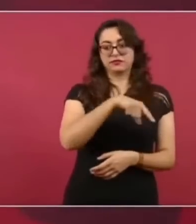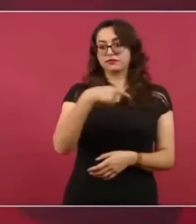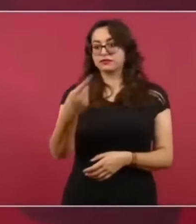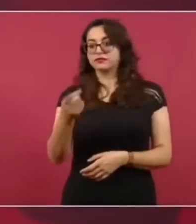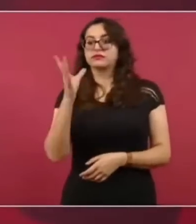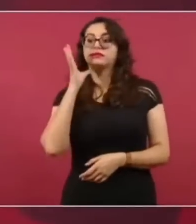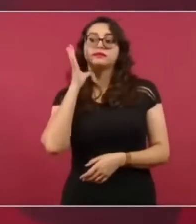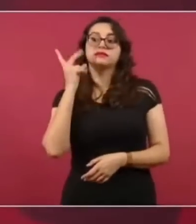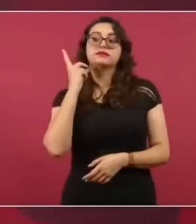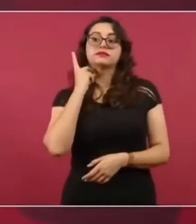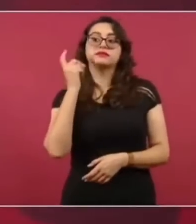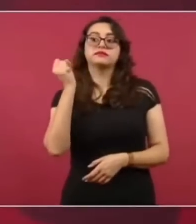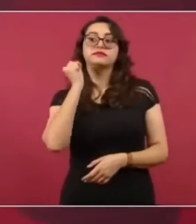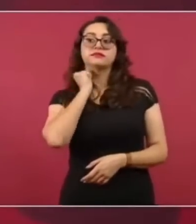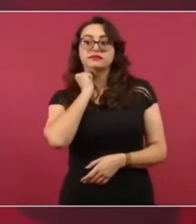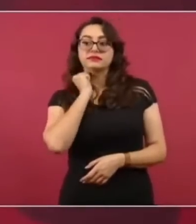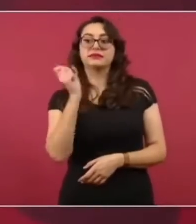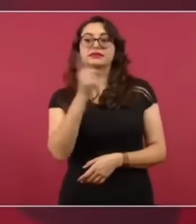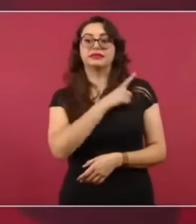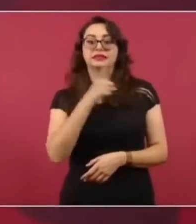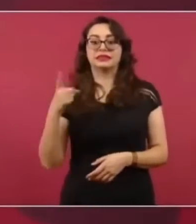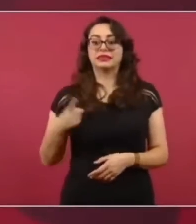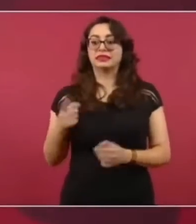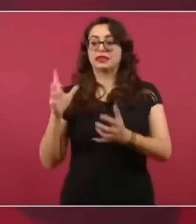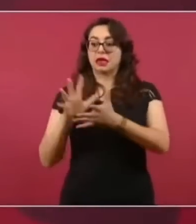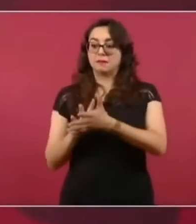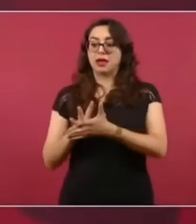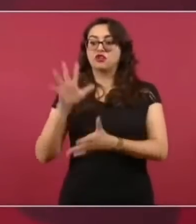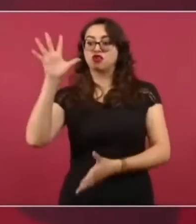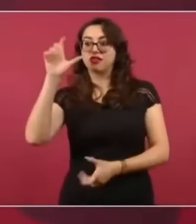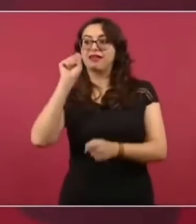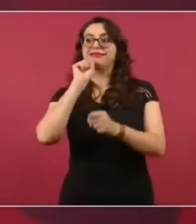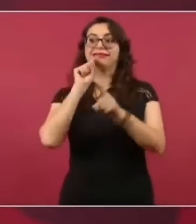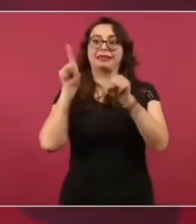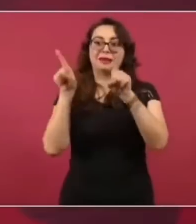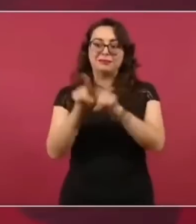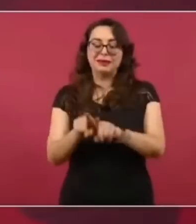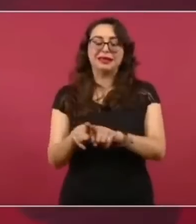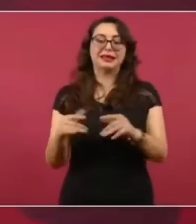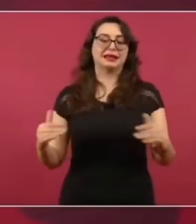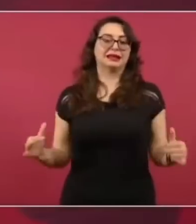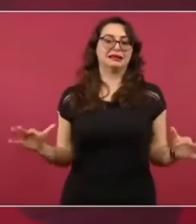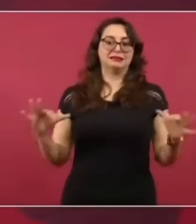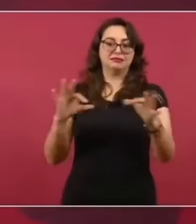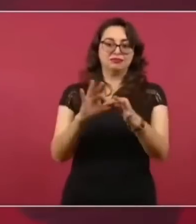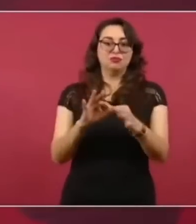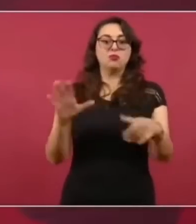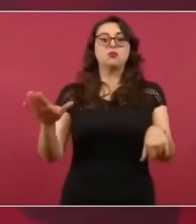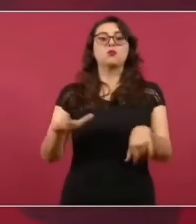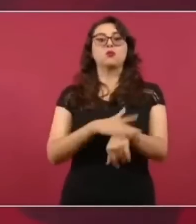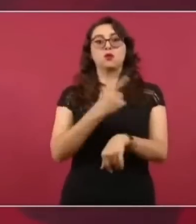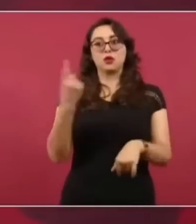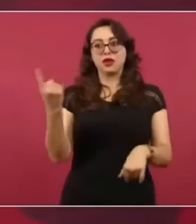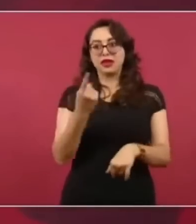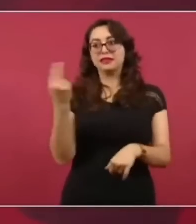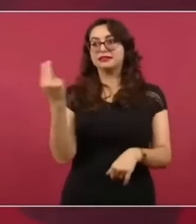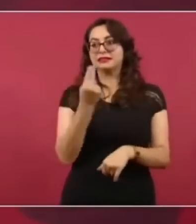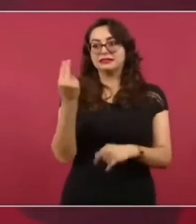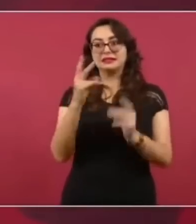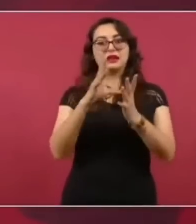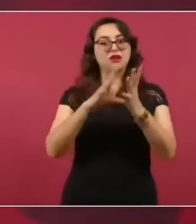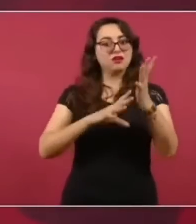calificada en el Congreso y que se puedan llevar a cabo reformas constitucionales, como por